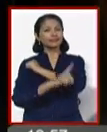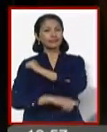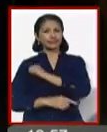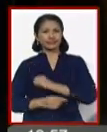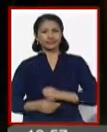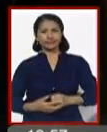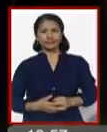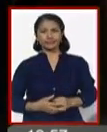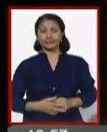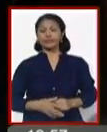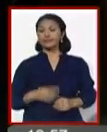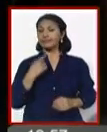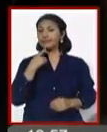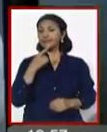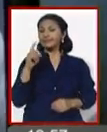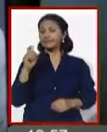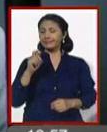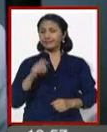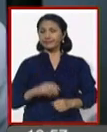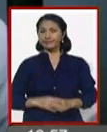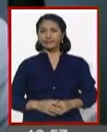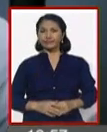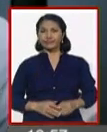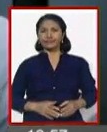castigo. Así debe ser.